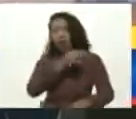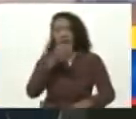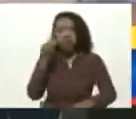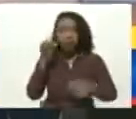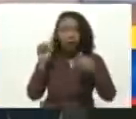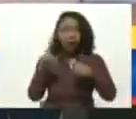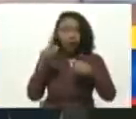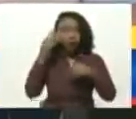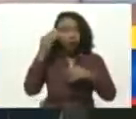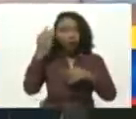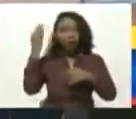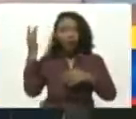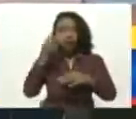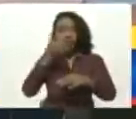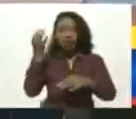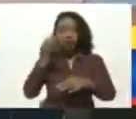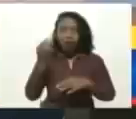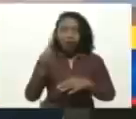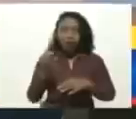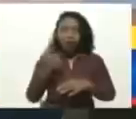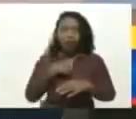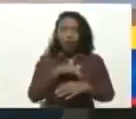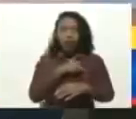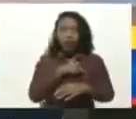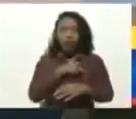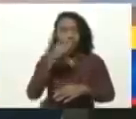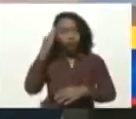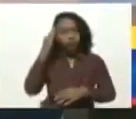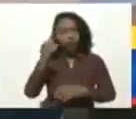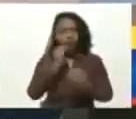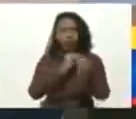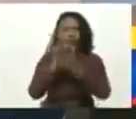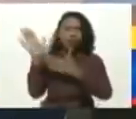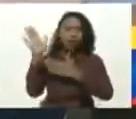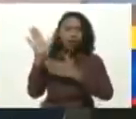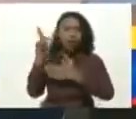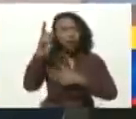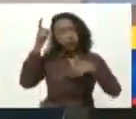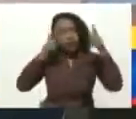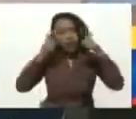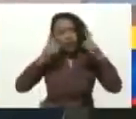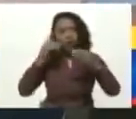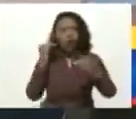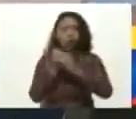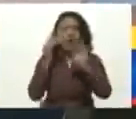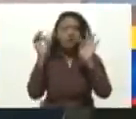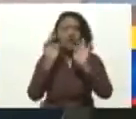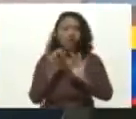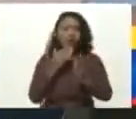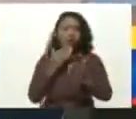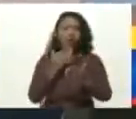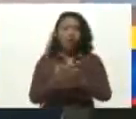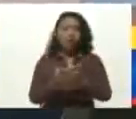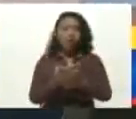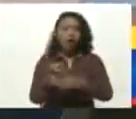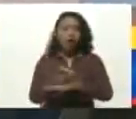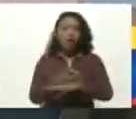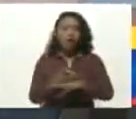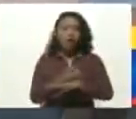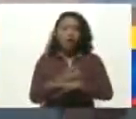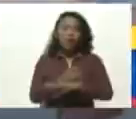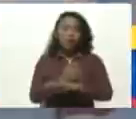es un sueño hecho realidad de nuestro comandante eterno Hugo Chávez. Igualmente agradecer a nuestro gobernador José